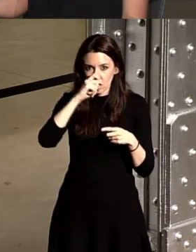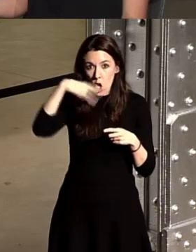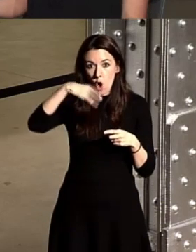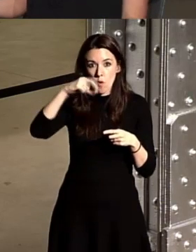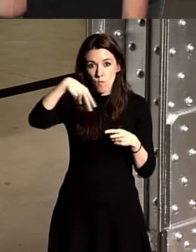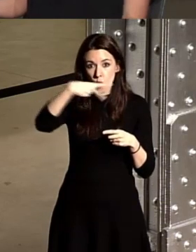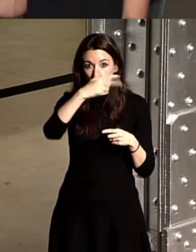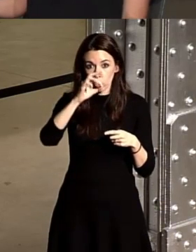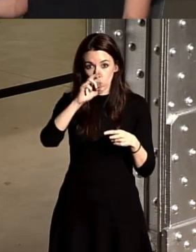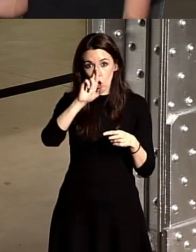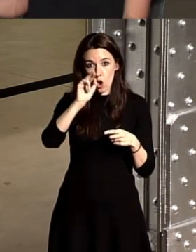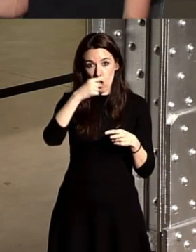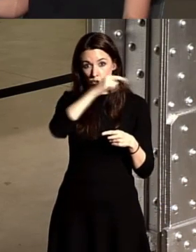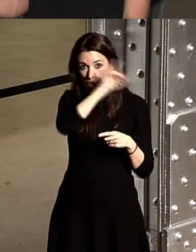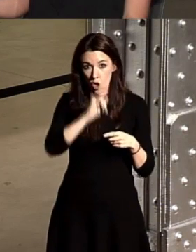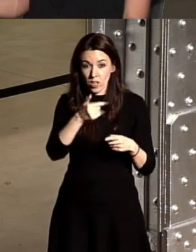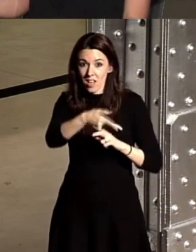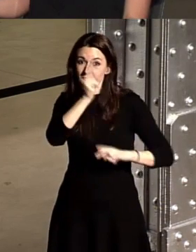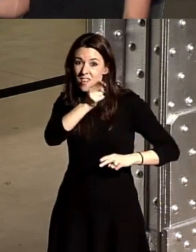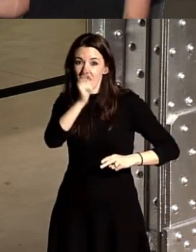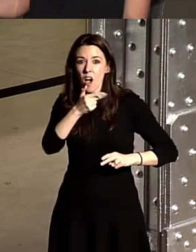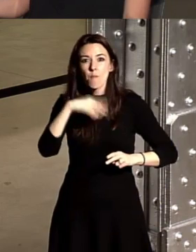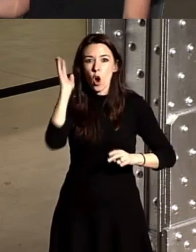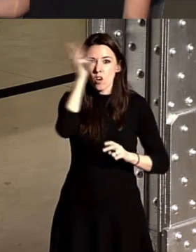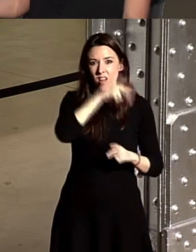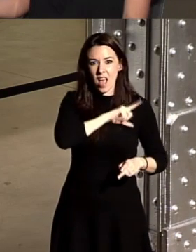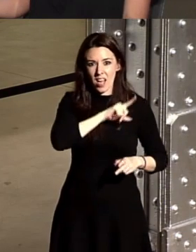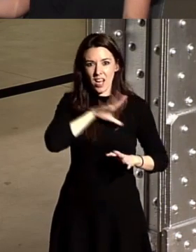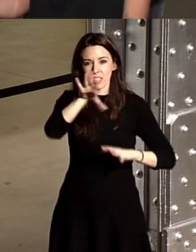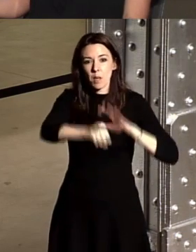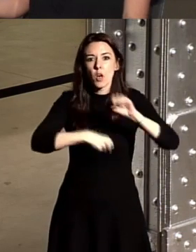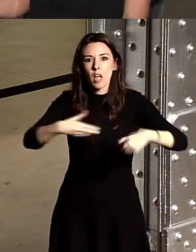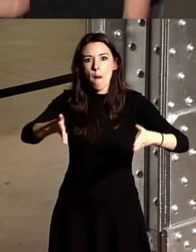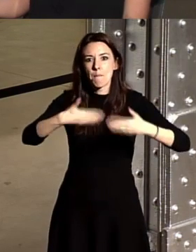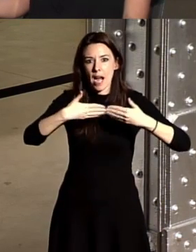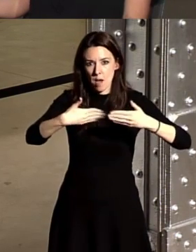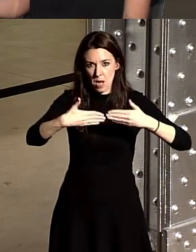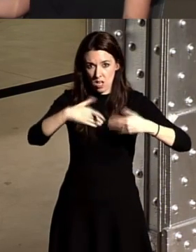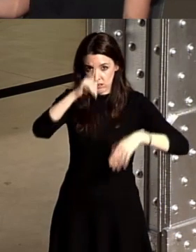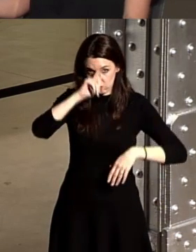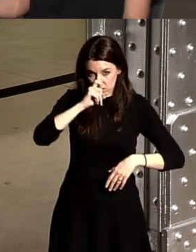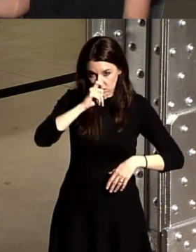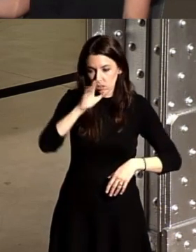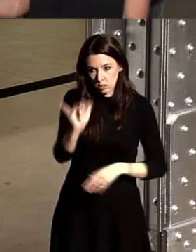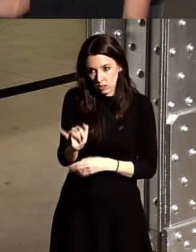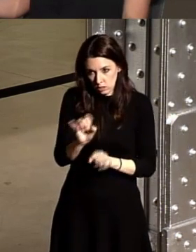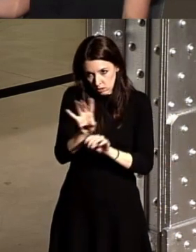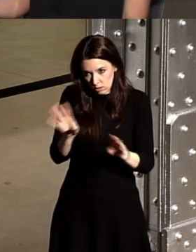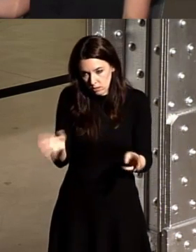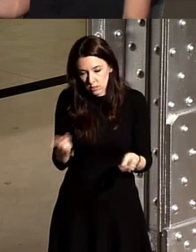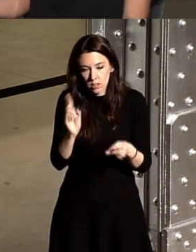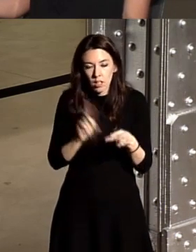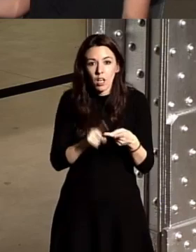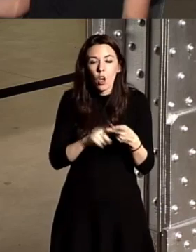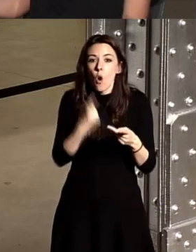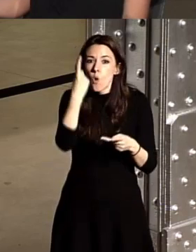que falleció a disparos del ejército estadounidense durante la invasión de Panamá. ¿Os acordaréis? Sí, sí. Sí, claro. La segunda,